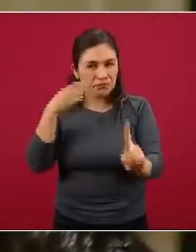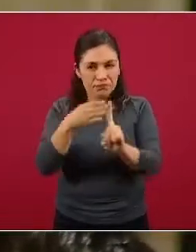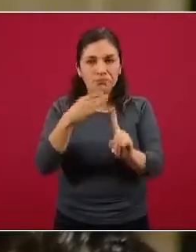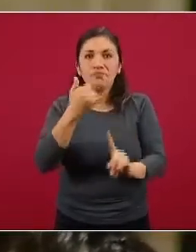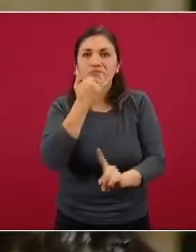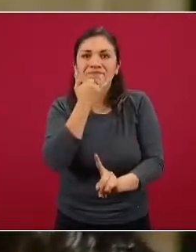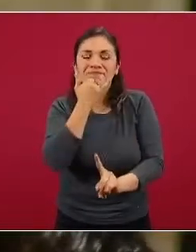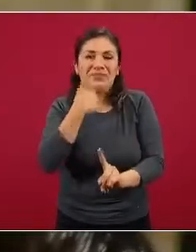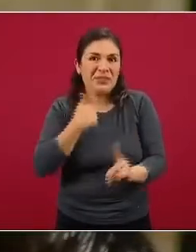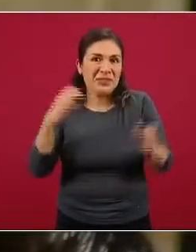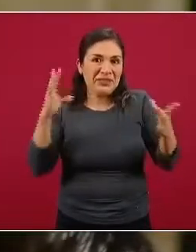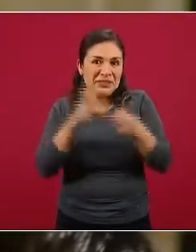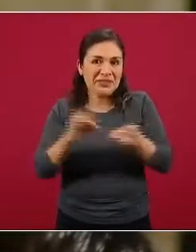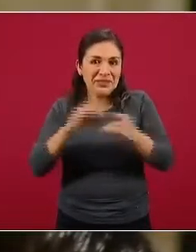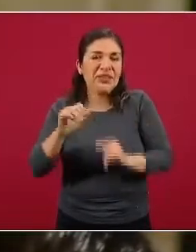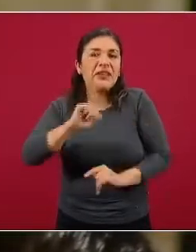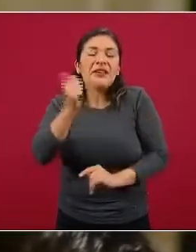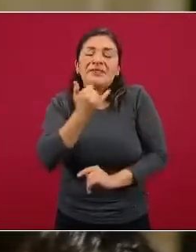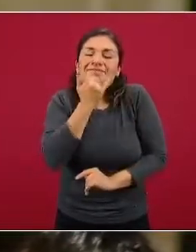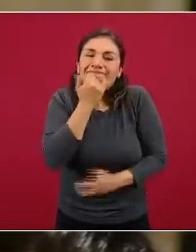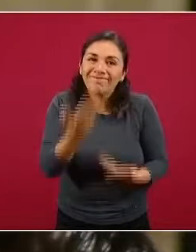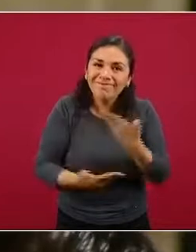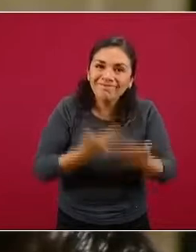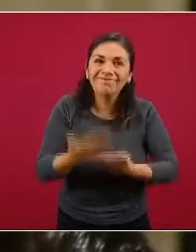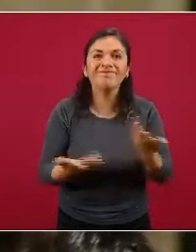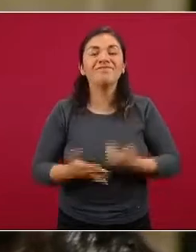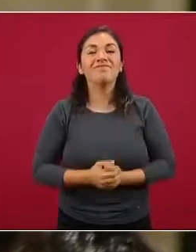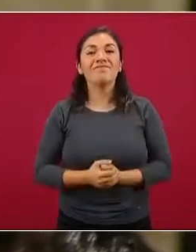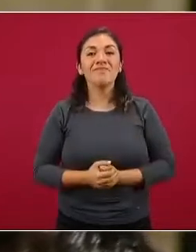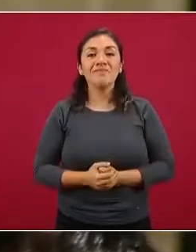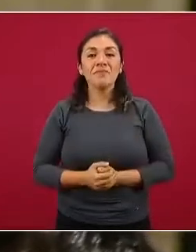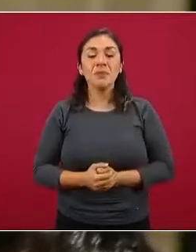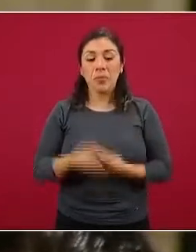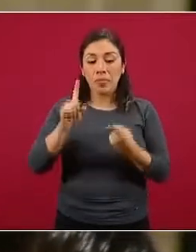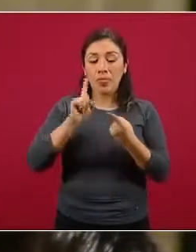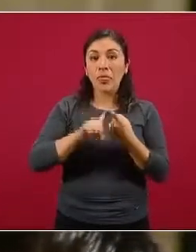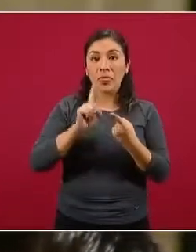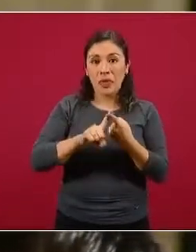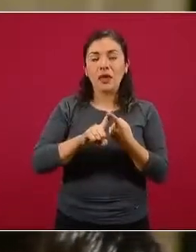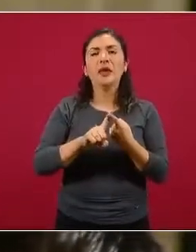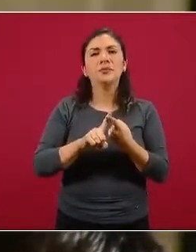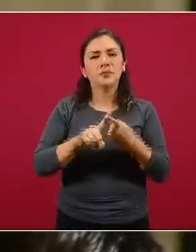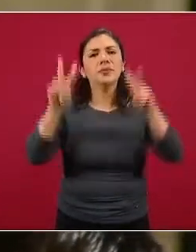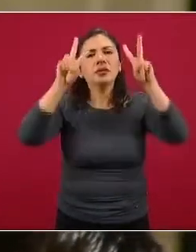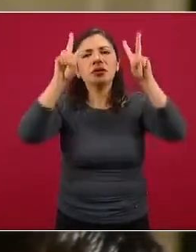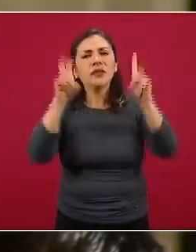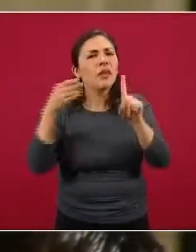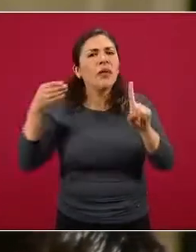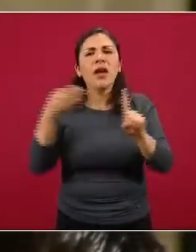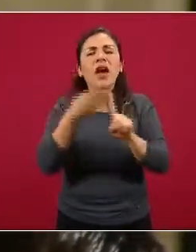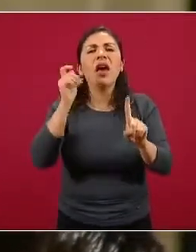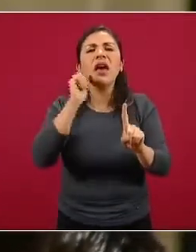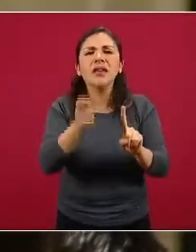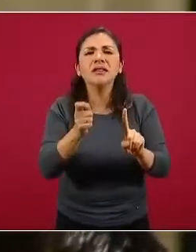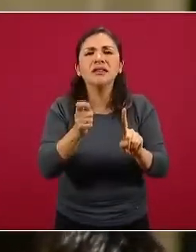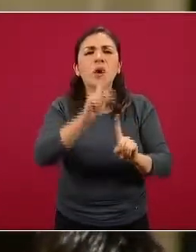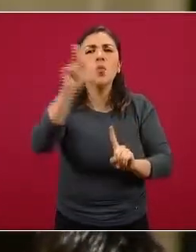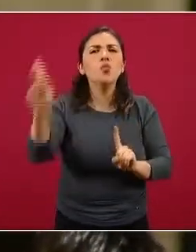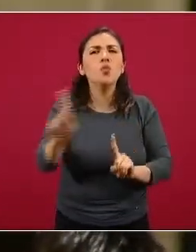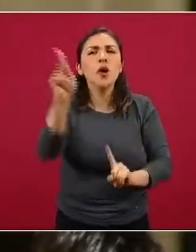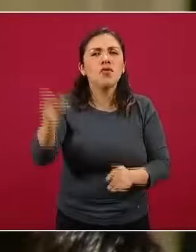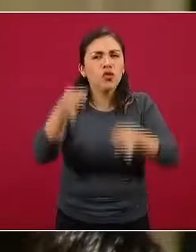que lo haga así, pero no me dejó otra opción, doctor. La primera, referente a la cuestión de los